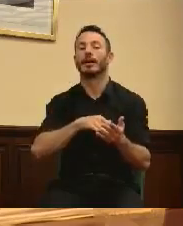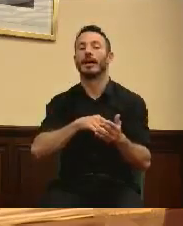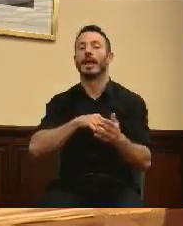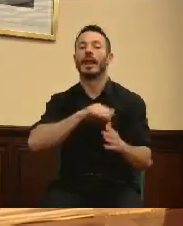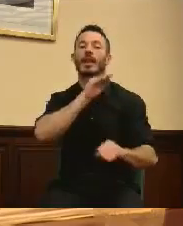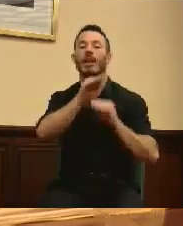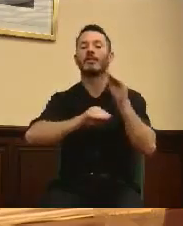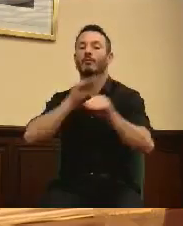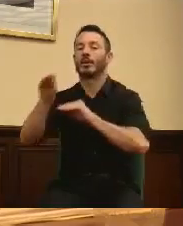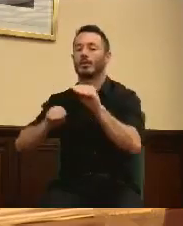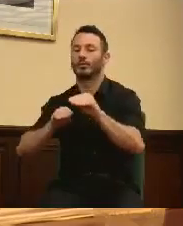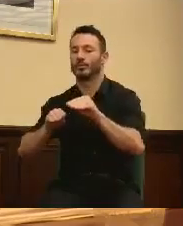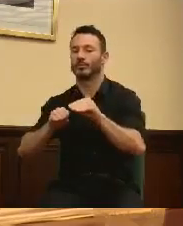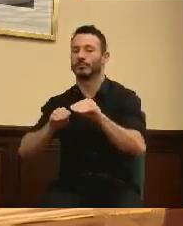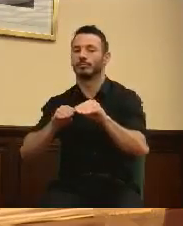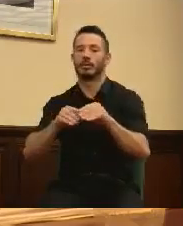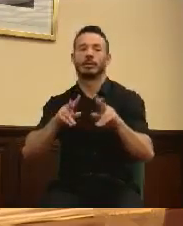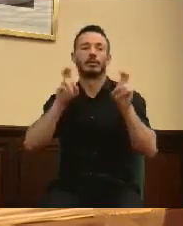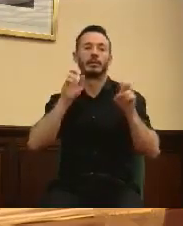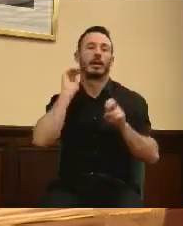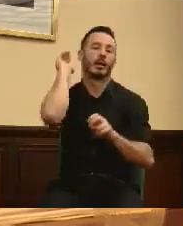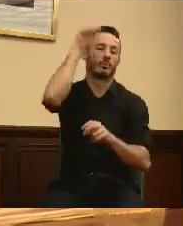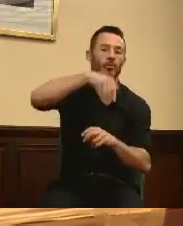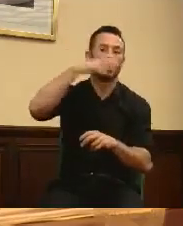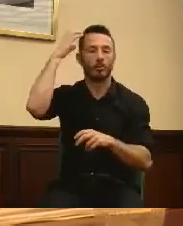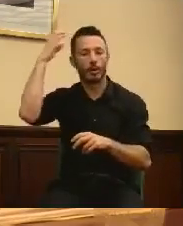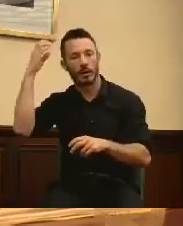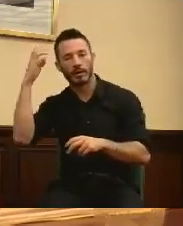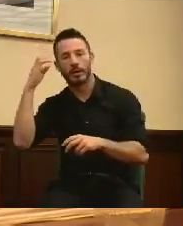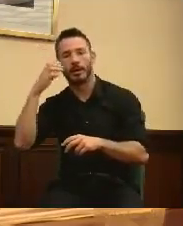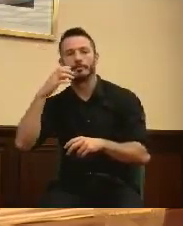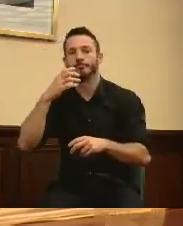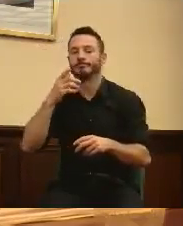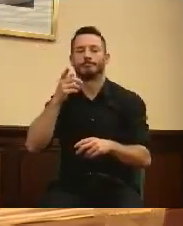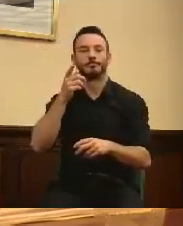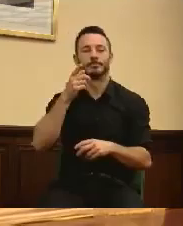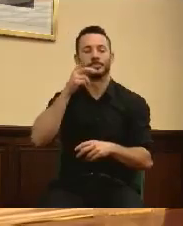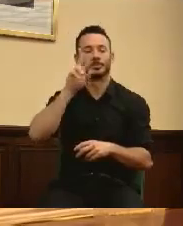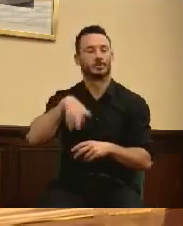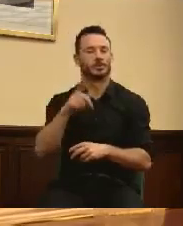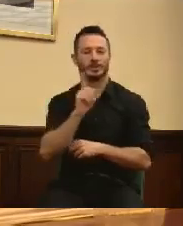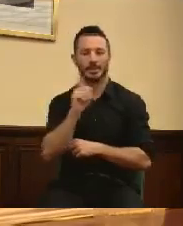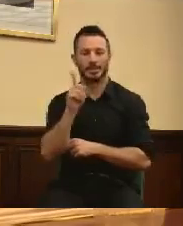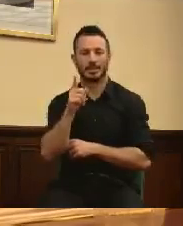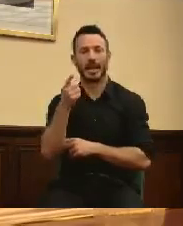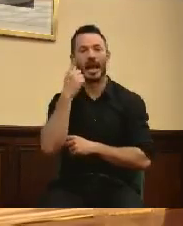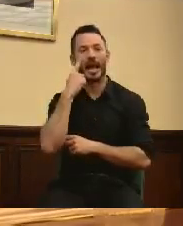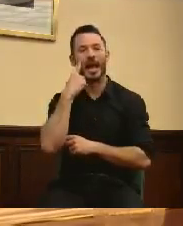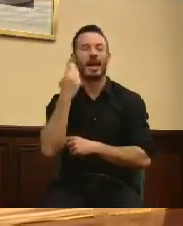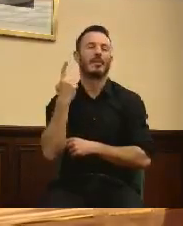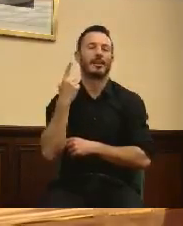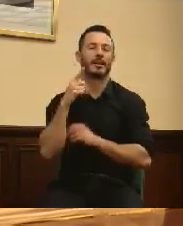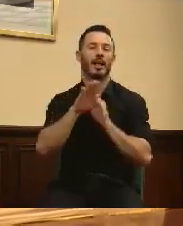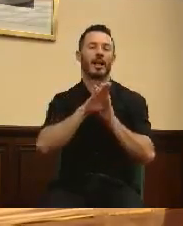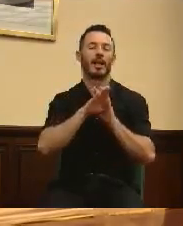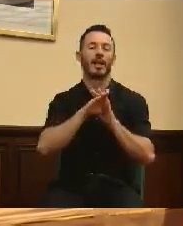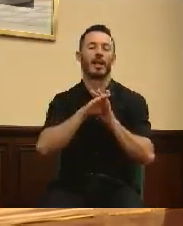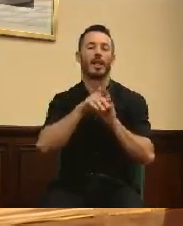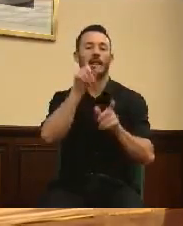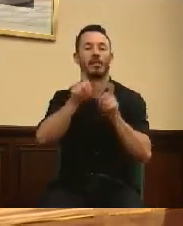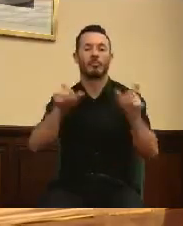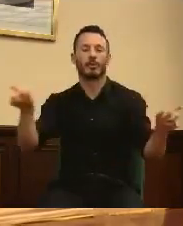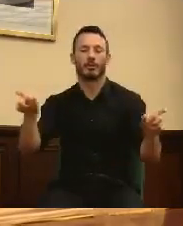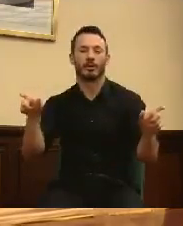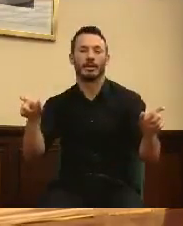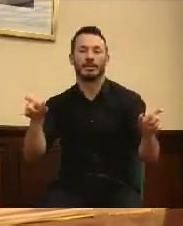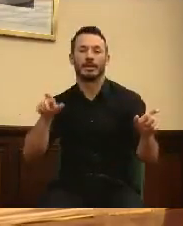si república sí o república no. Se trata de preguntar a la ciudadanía qué es lo que quieren y en qué tipo de Estado desean